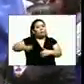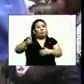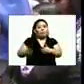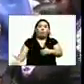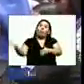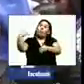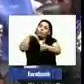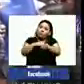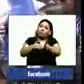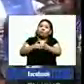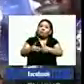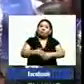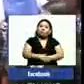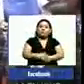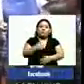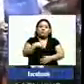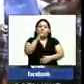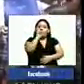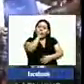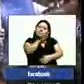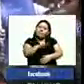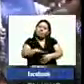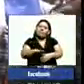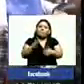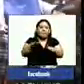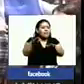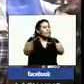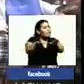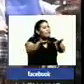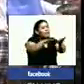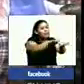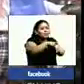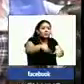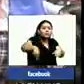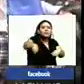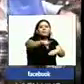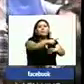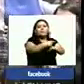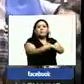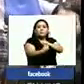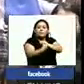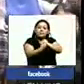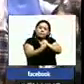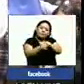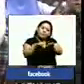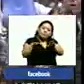se repitió. No me canso de darle las gracias porque siempre han estado aquí. Gracias.